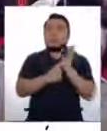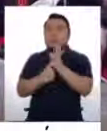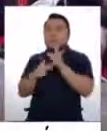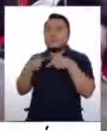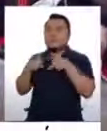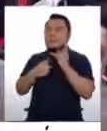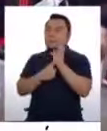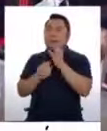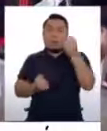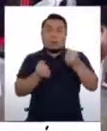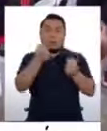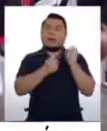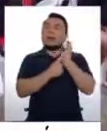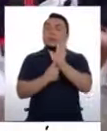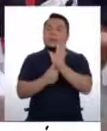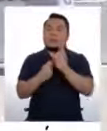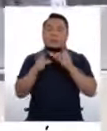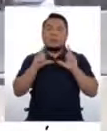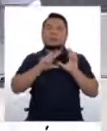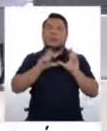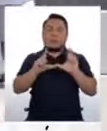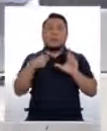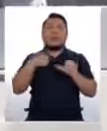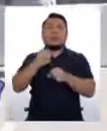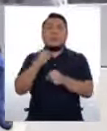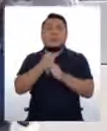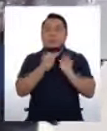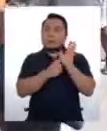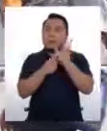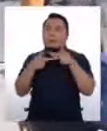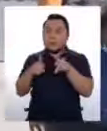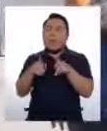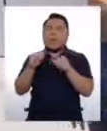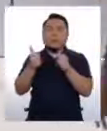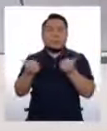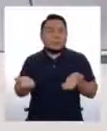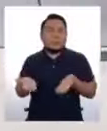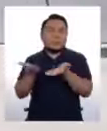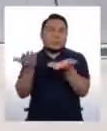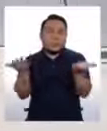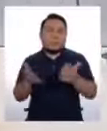laboral, vehicular, fotocheck y DNI que desempeña alguna actividad esencial.